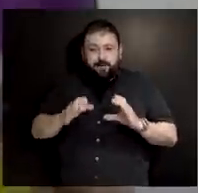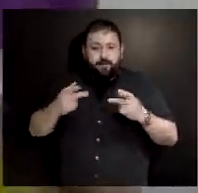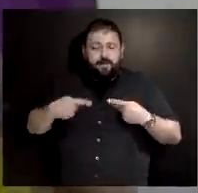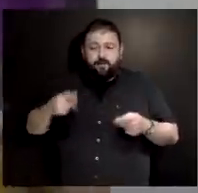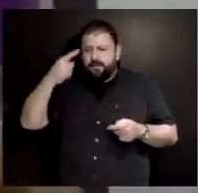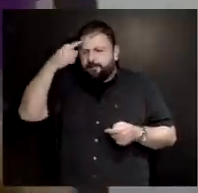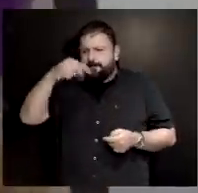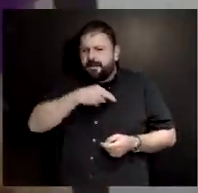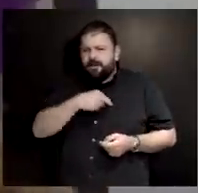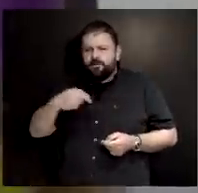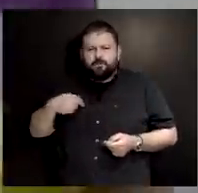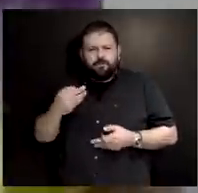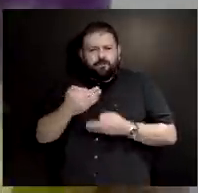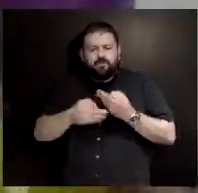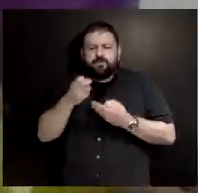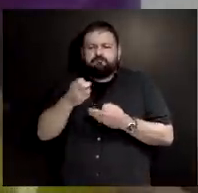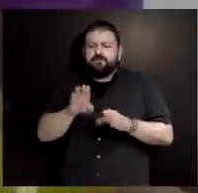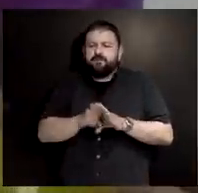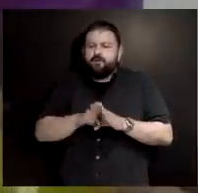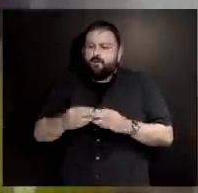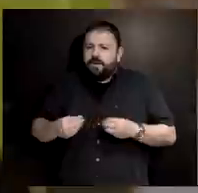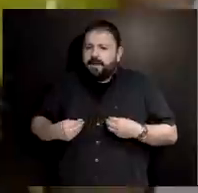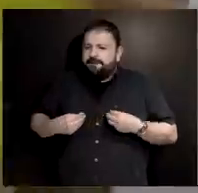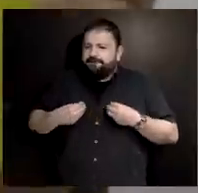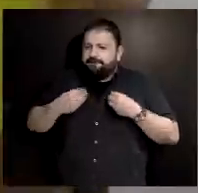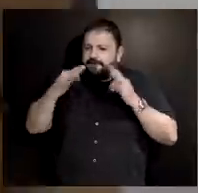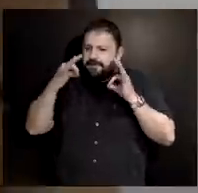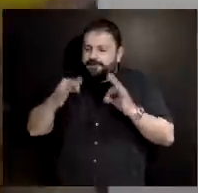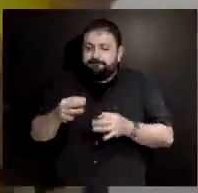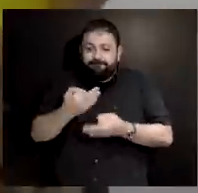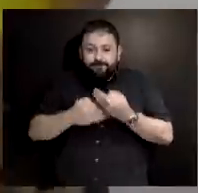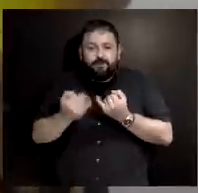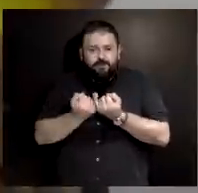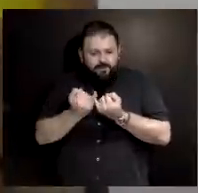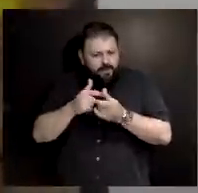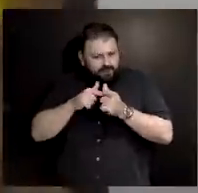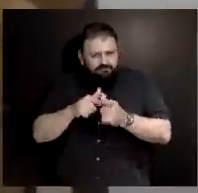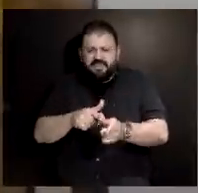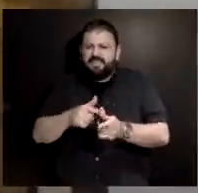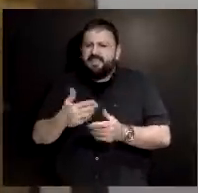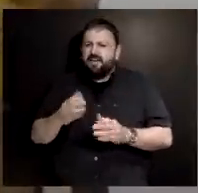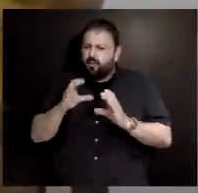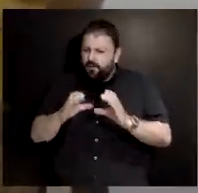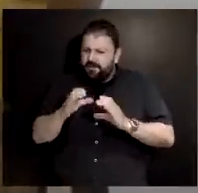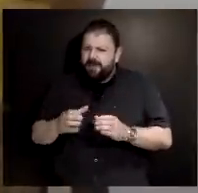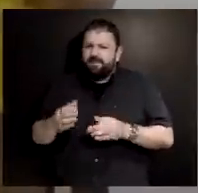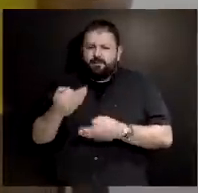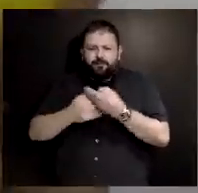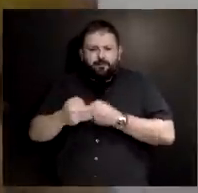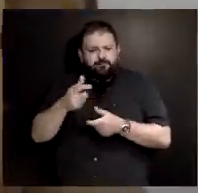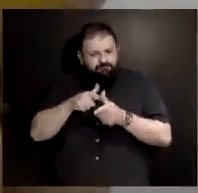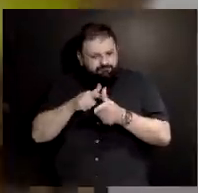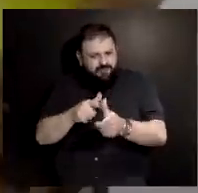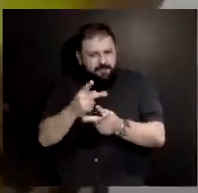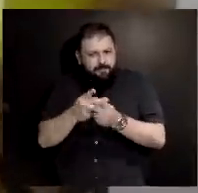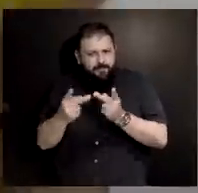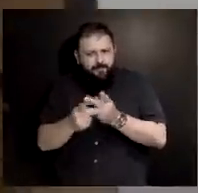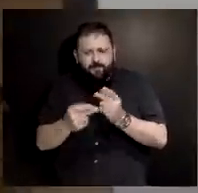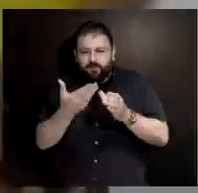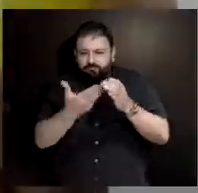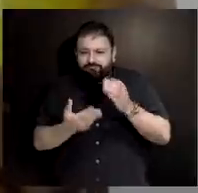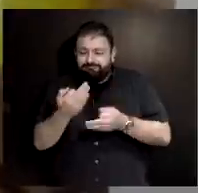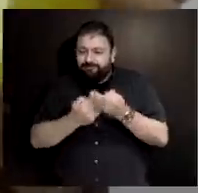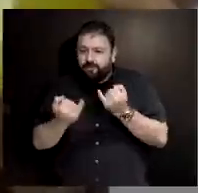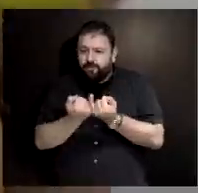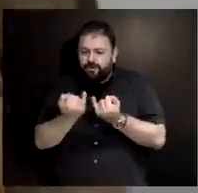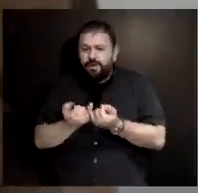nosotros es un estilo de vida, no es un lema. Así es que a seguirnos cuidando, a consumir nuestros productos y compartir